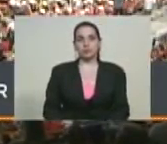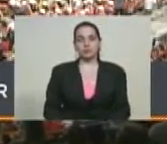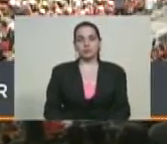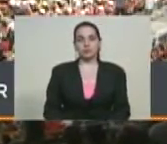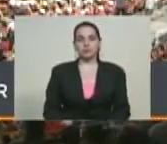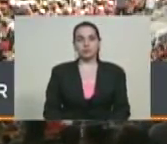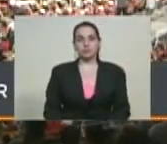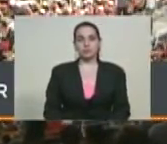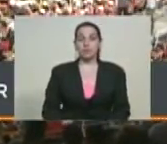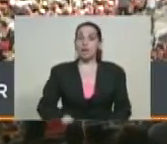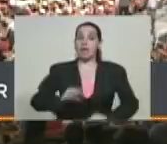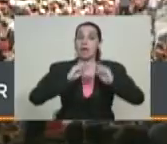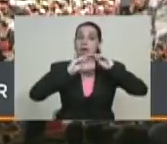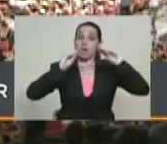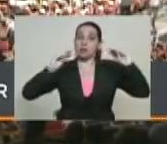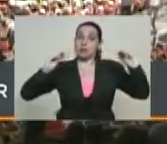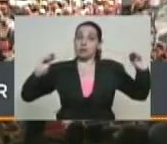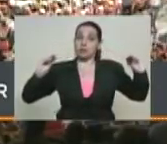Así lo anuncio